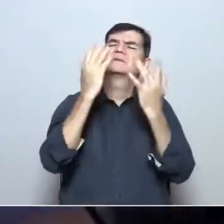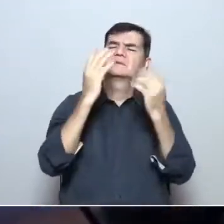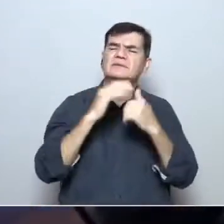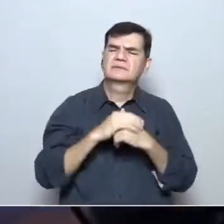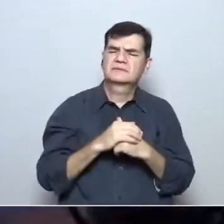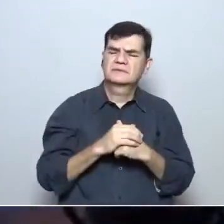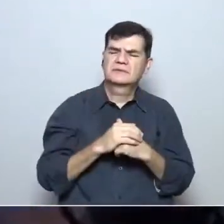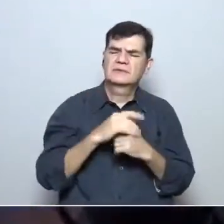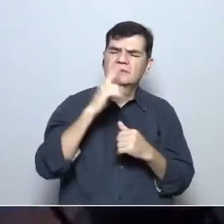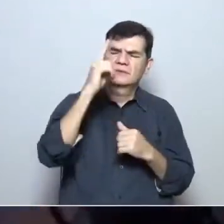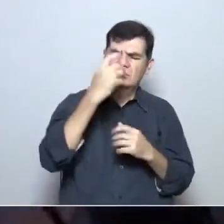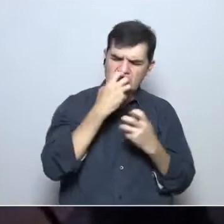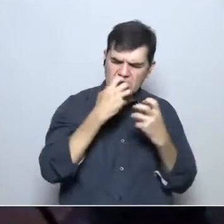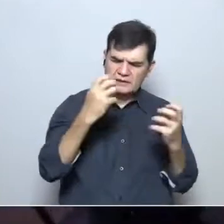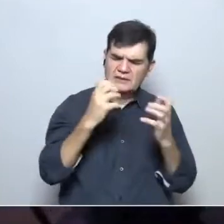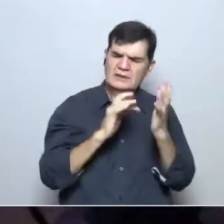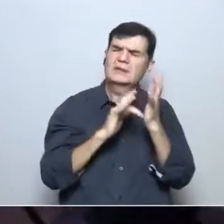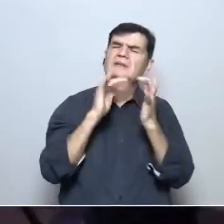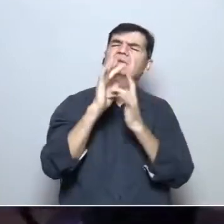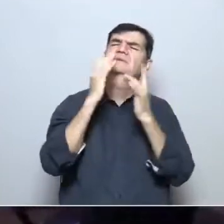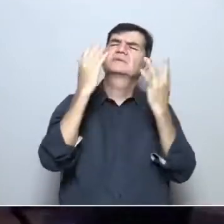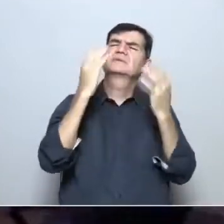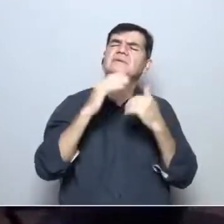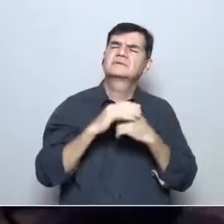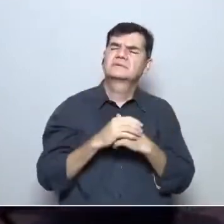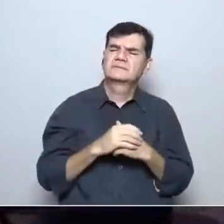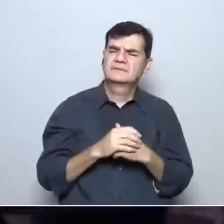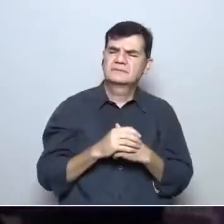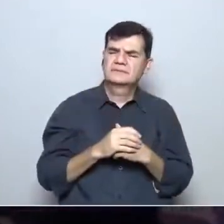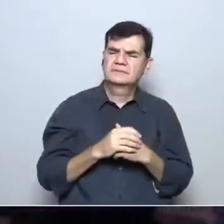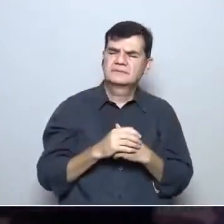Jesús, puedes gritar, Jesús.